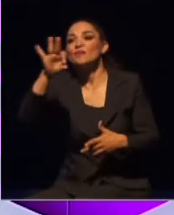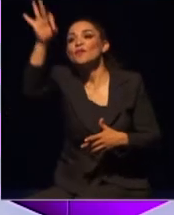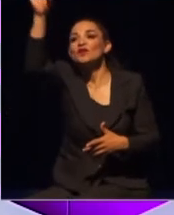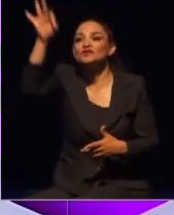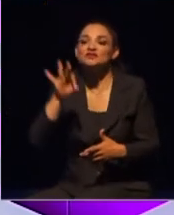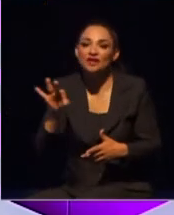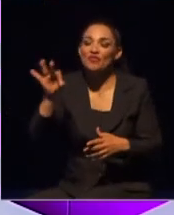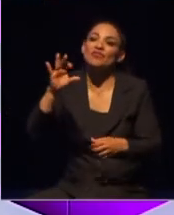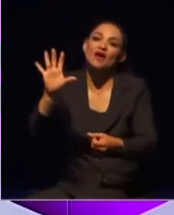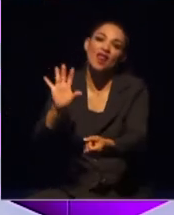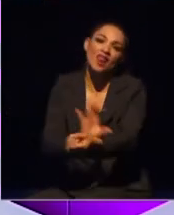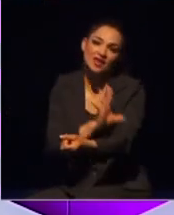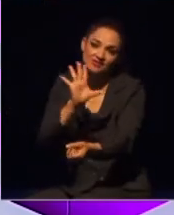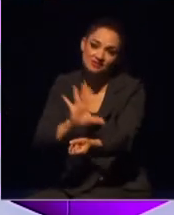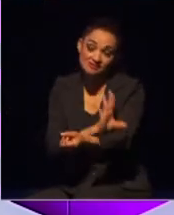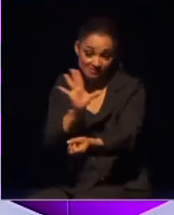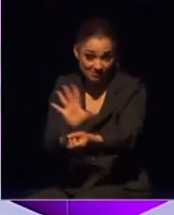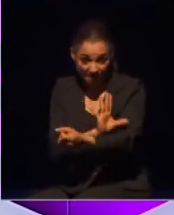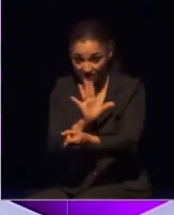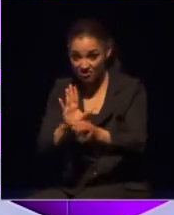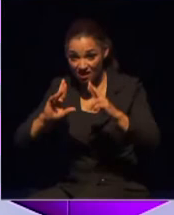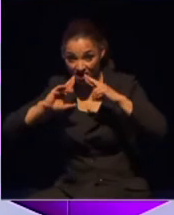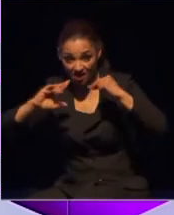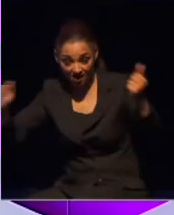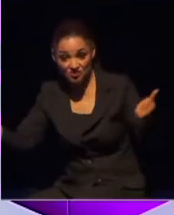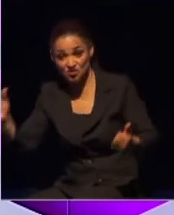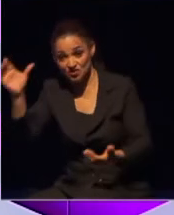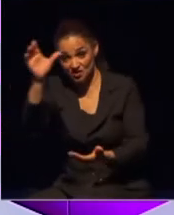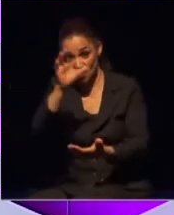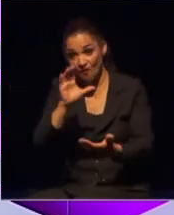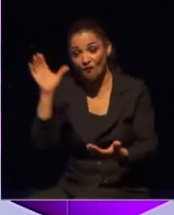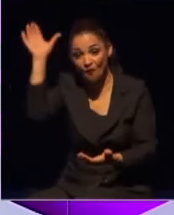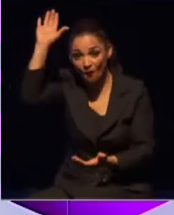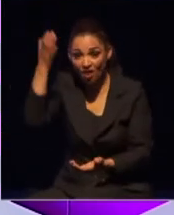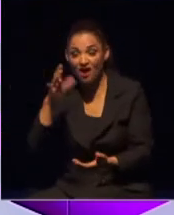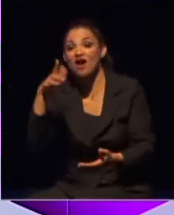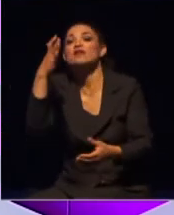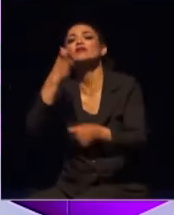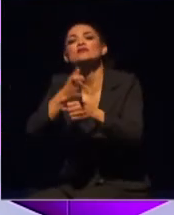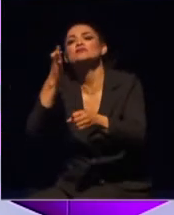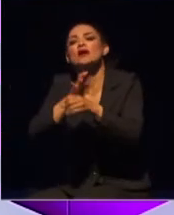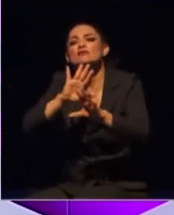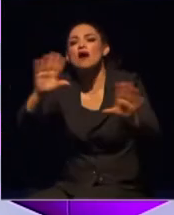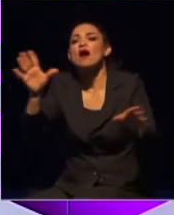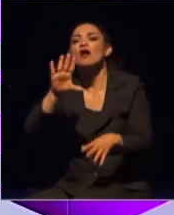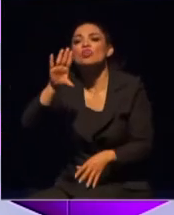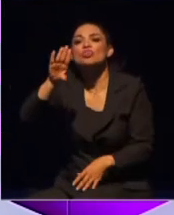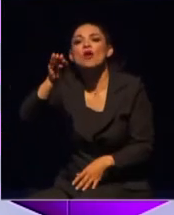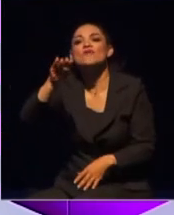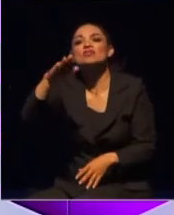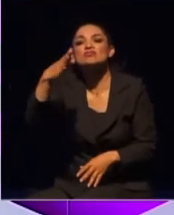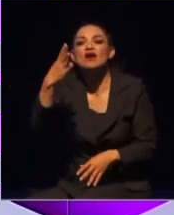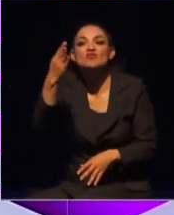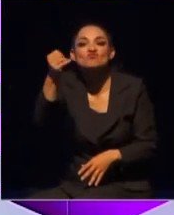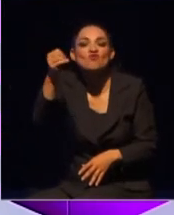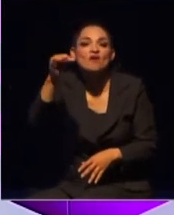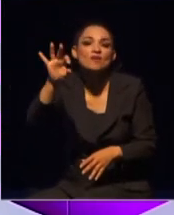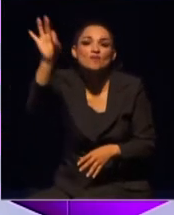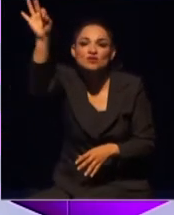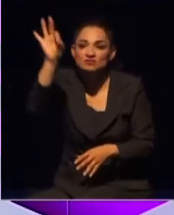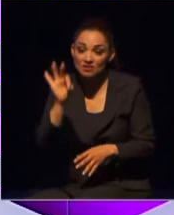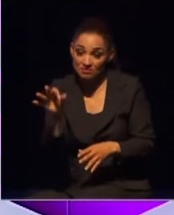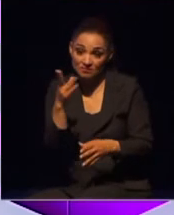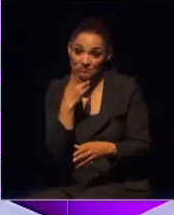de electrificación en todos los poblados de Culiacán, ya que hoy contamos con el 99% de este servicio